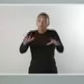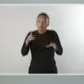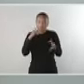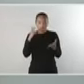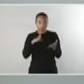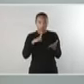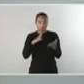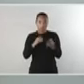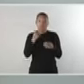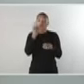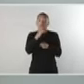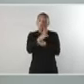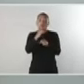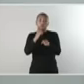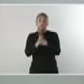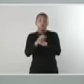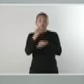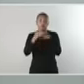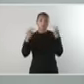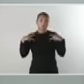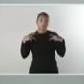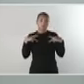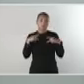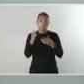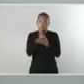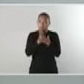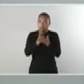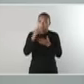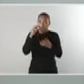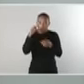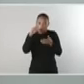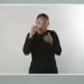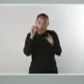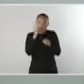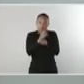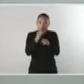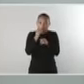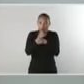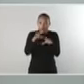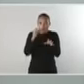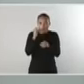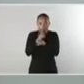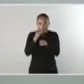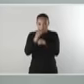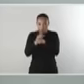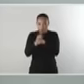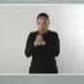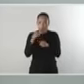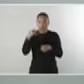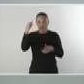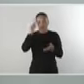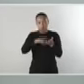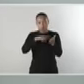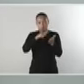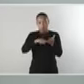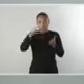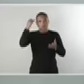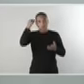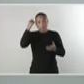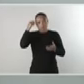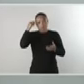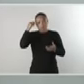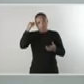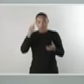ciudadano a que te documente te informes y votes a conciencia ni pri ni pan vota por el PRD